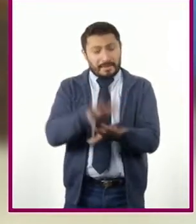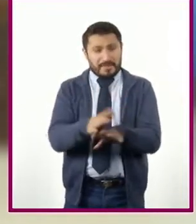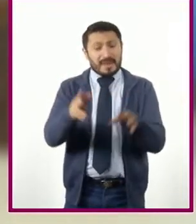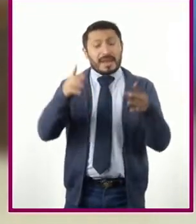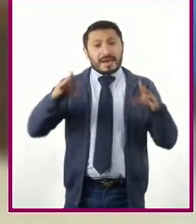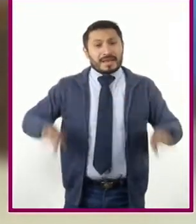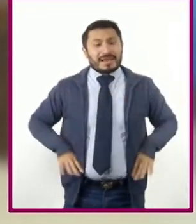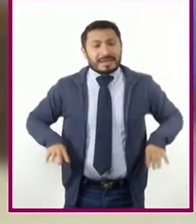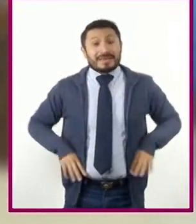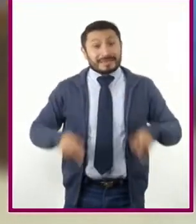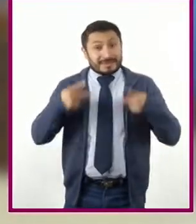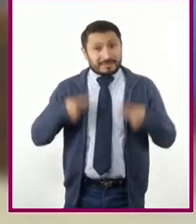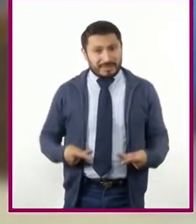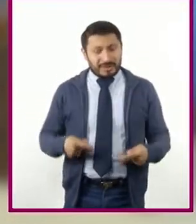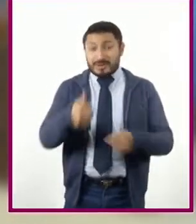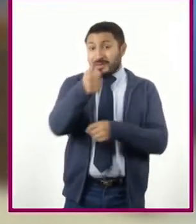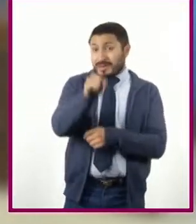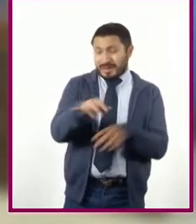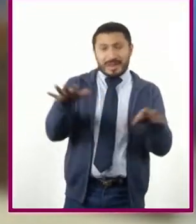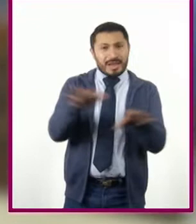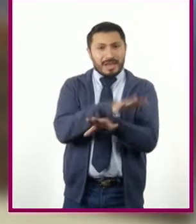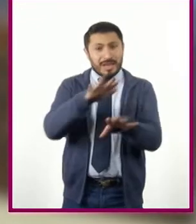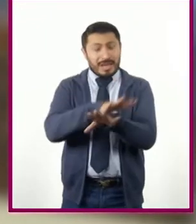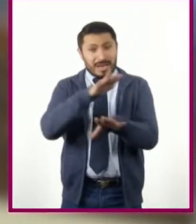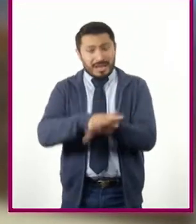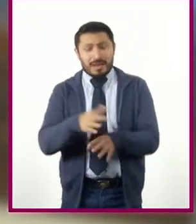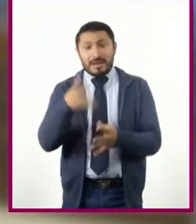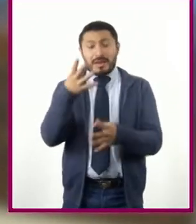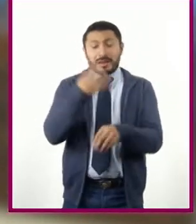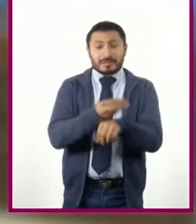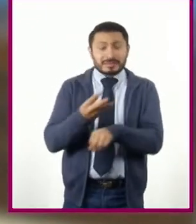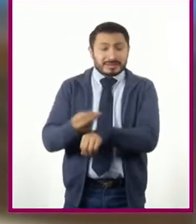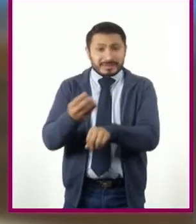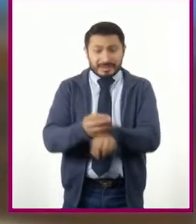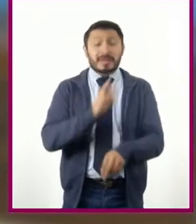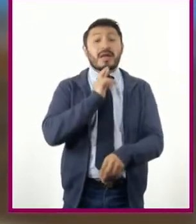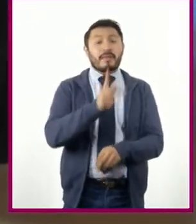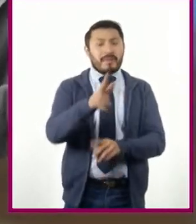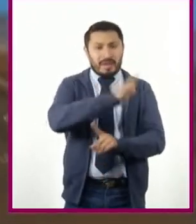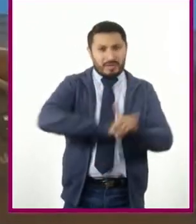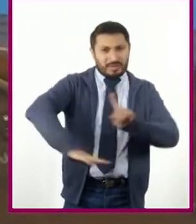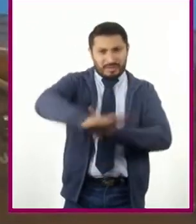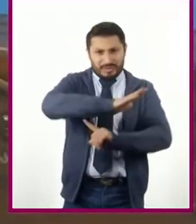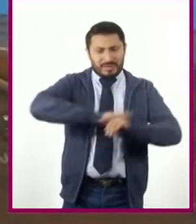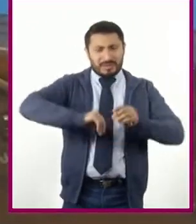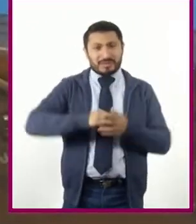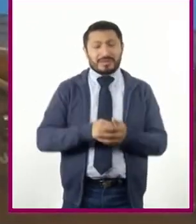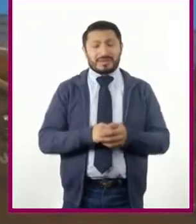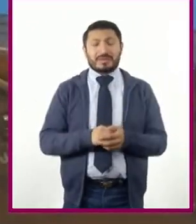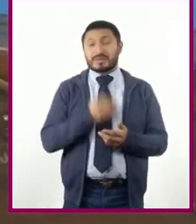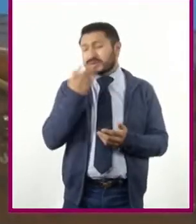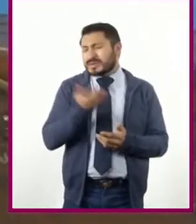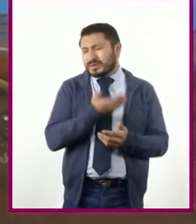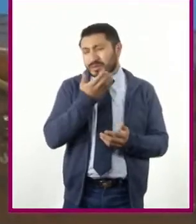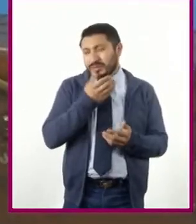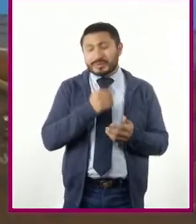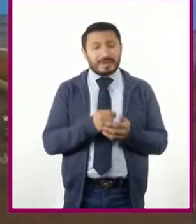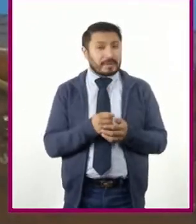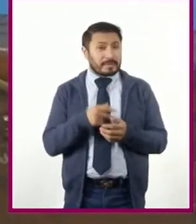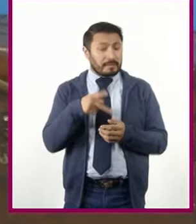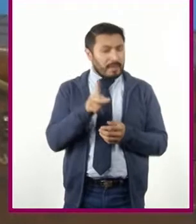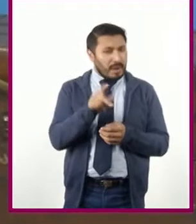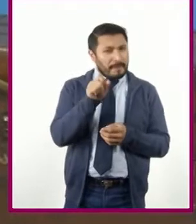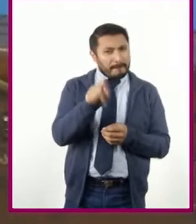población, que así evoluciona y se adapta cada vez mejor a su medio. Pero el mismo